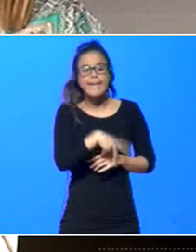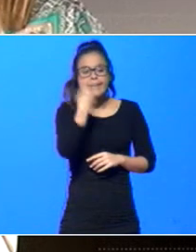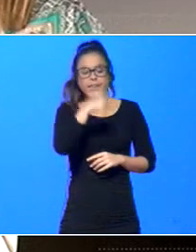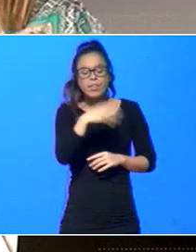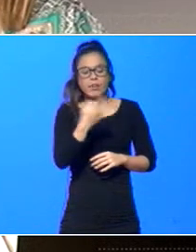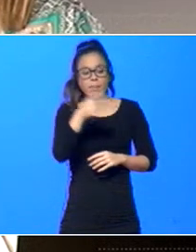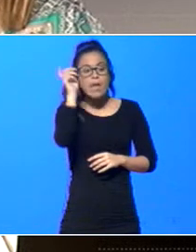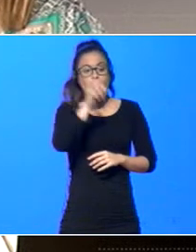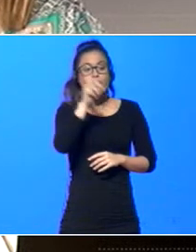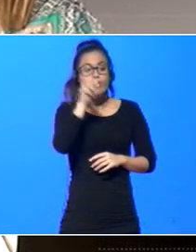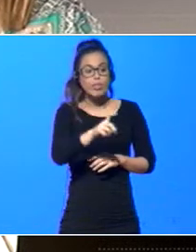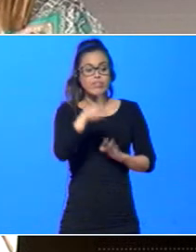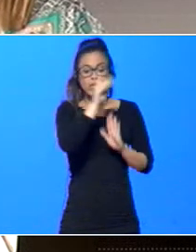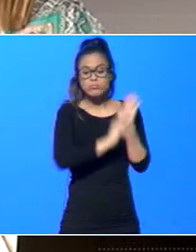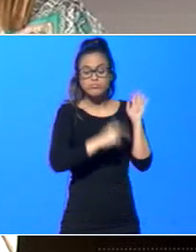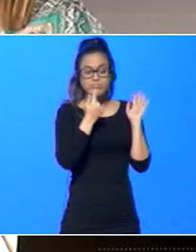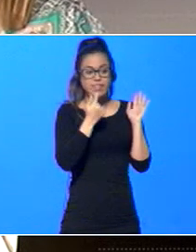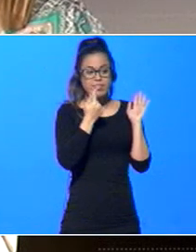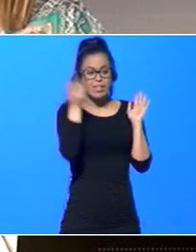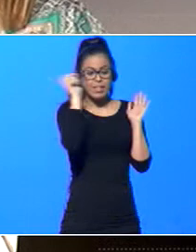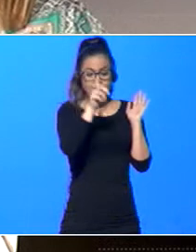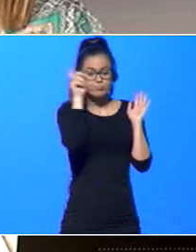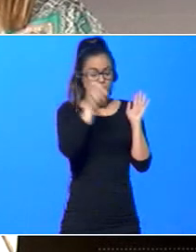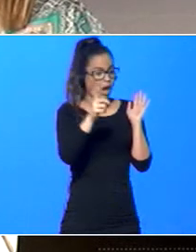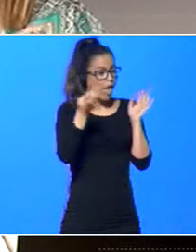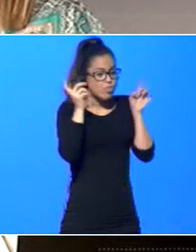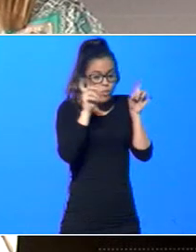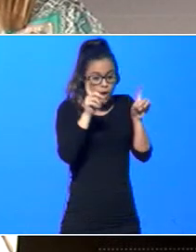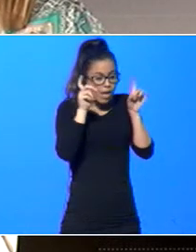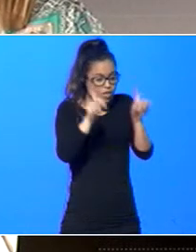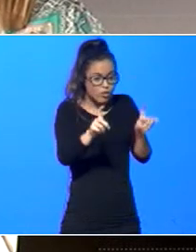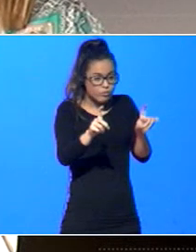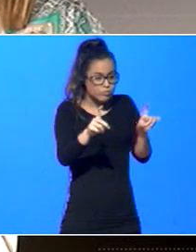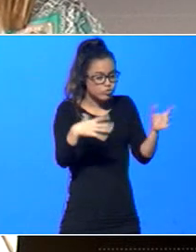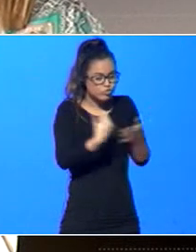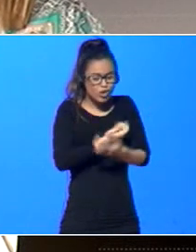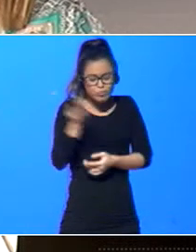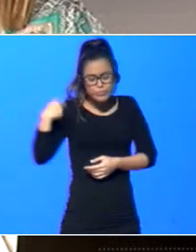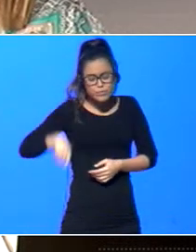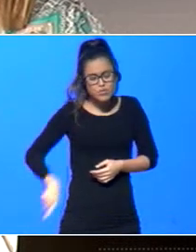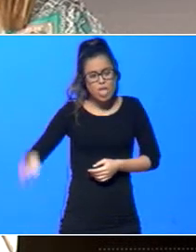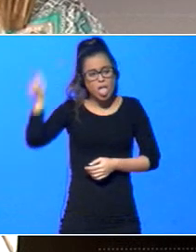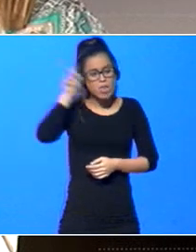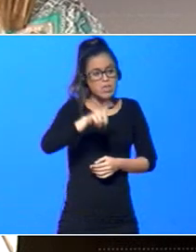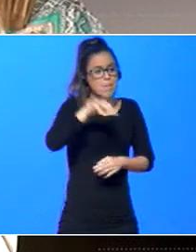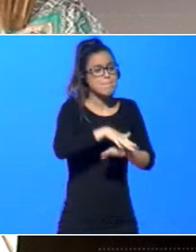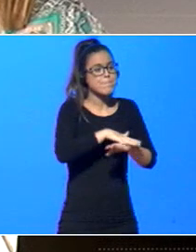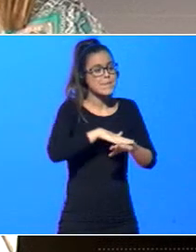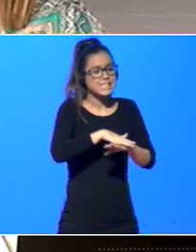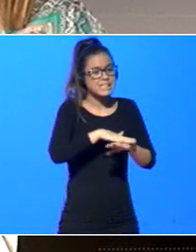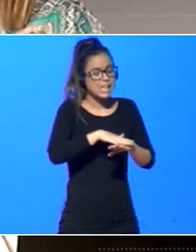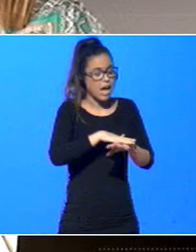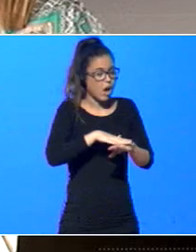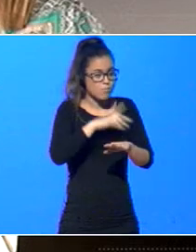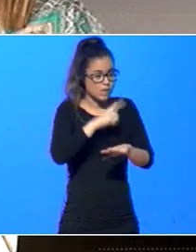habla de los profesionales como educadores, de todos los profesionales de la educación básica obligatoria, que se llama